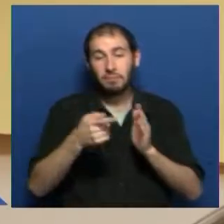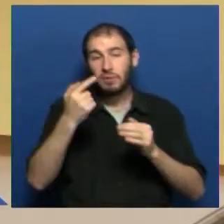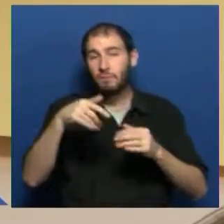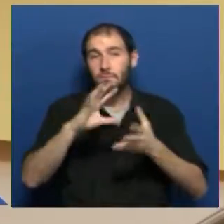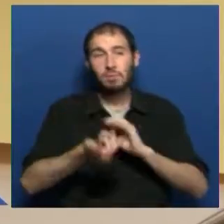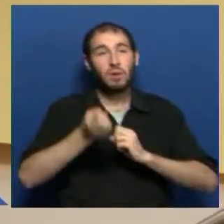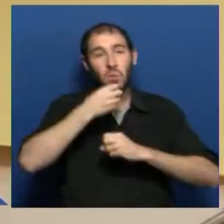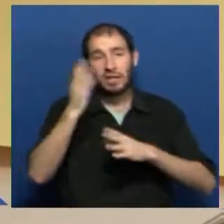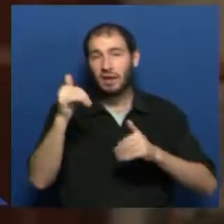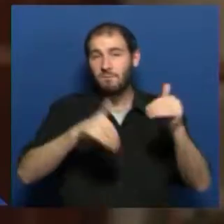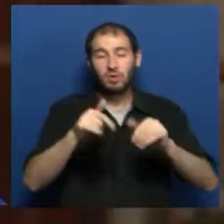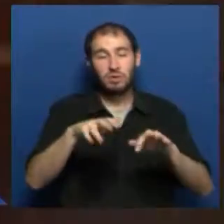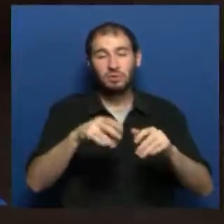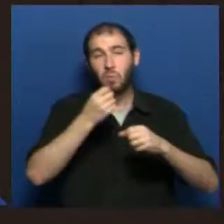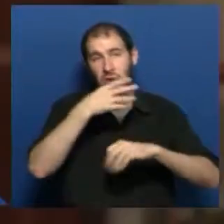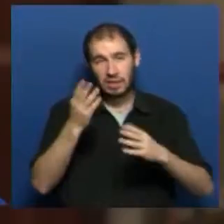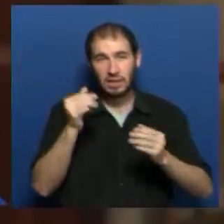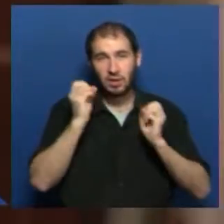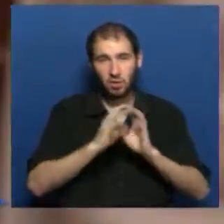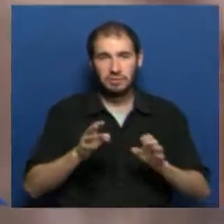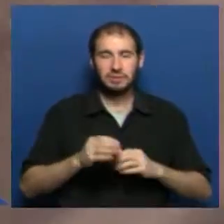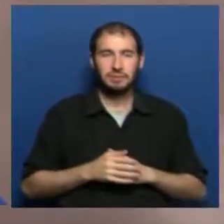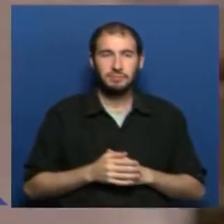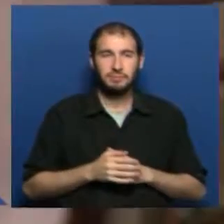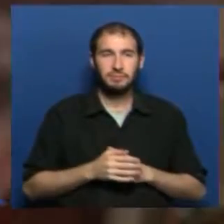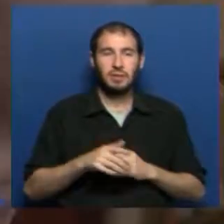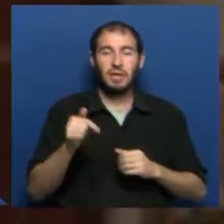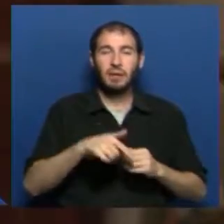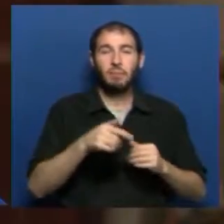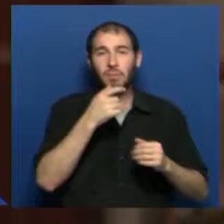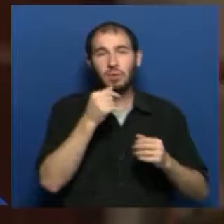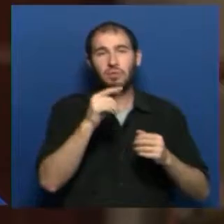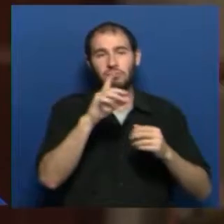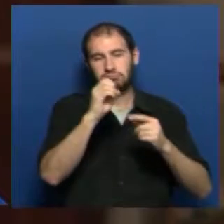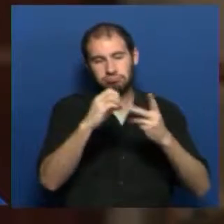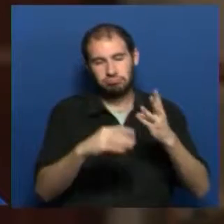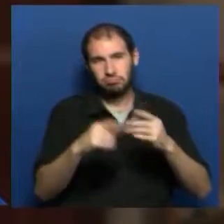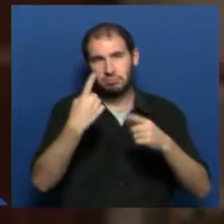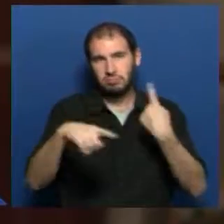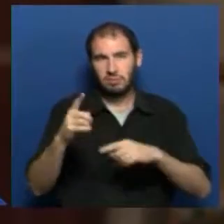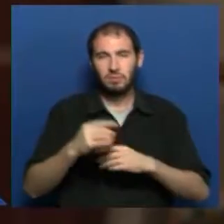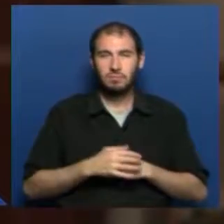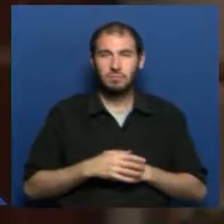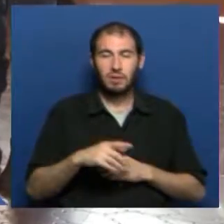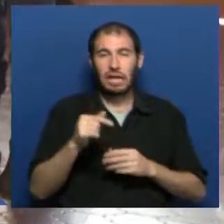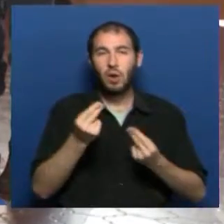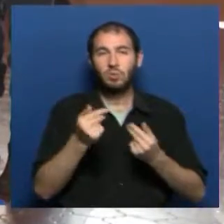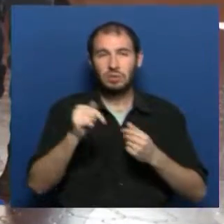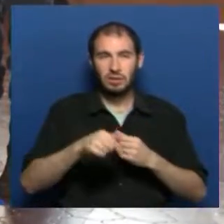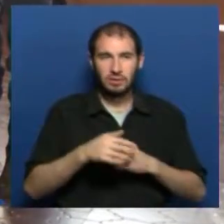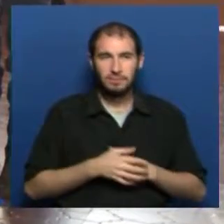cualquier sistema de voto electrónico que se implemente. Muy bien. Tanto por un Cinema Red, un LOT o un BUE, como es el que